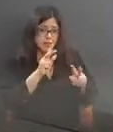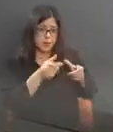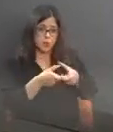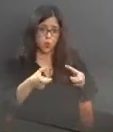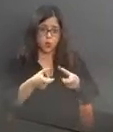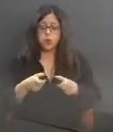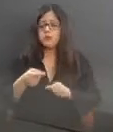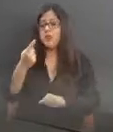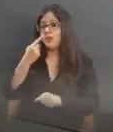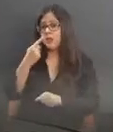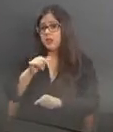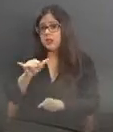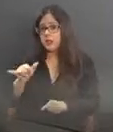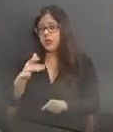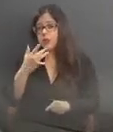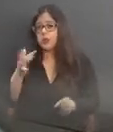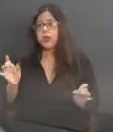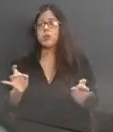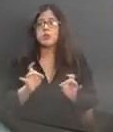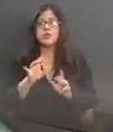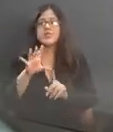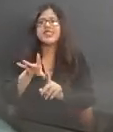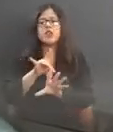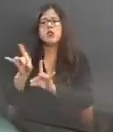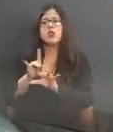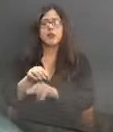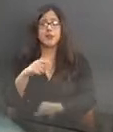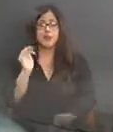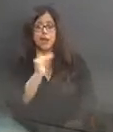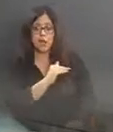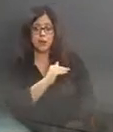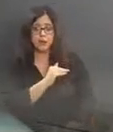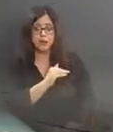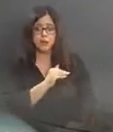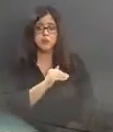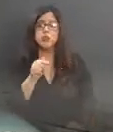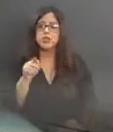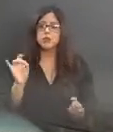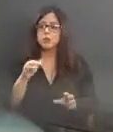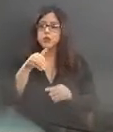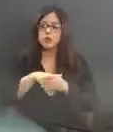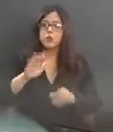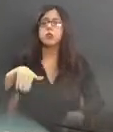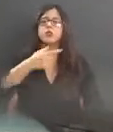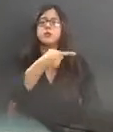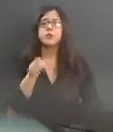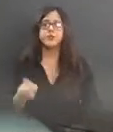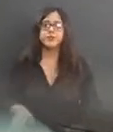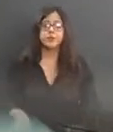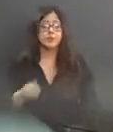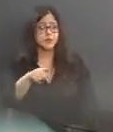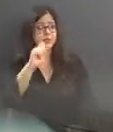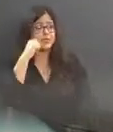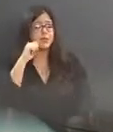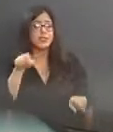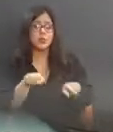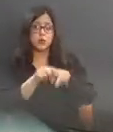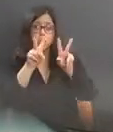ver si lo designan rápidamente y pueda ser votado la próxima semana. Por lo tanto, sería un gesto de